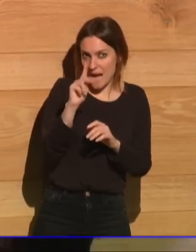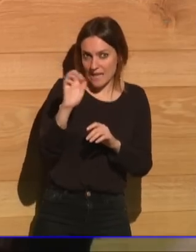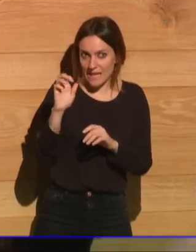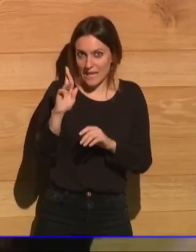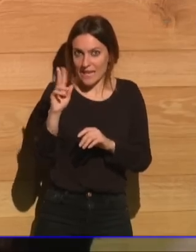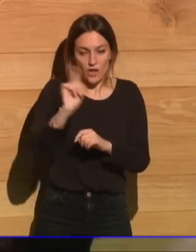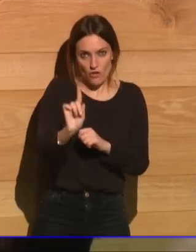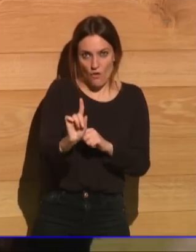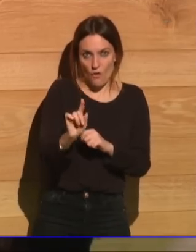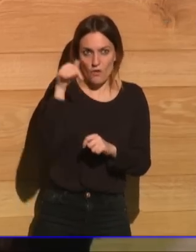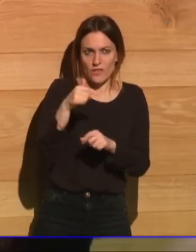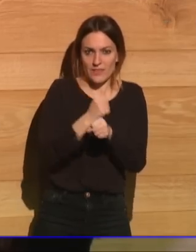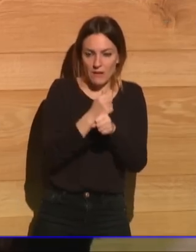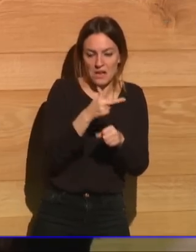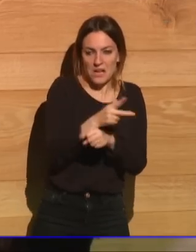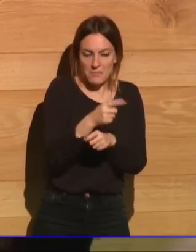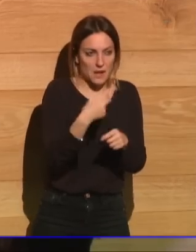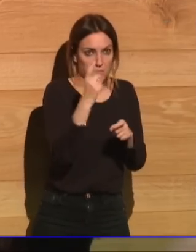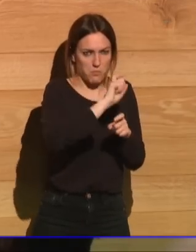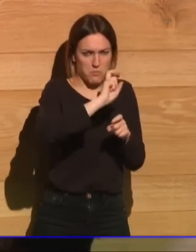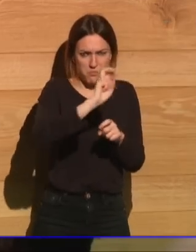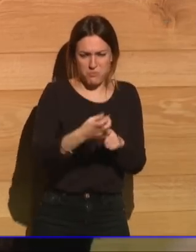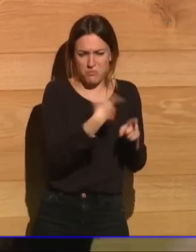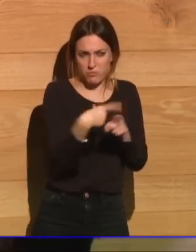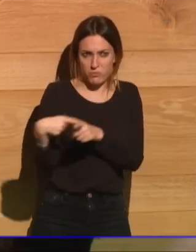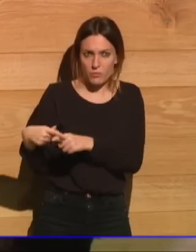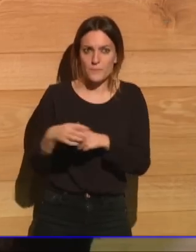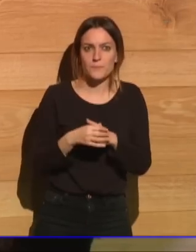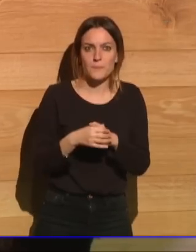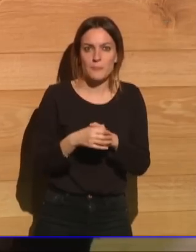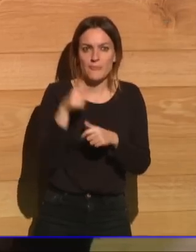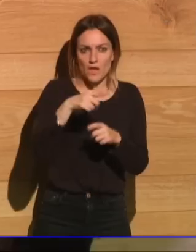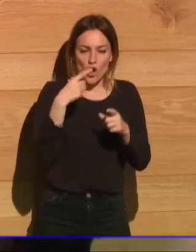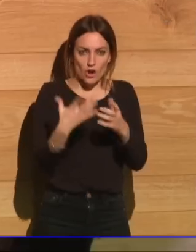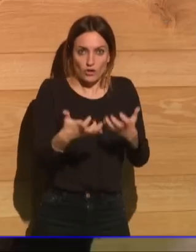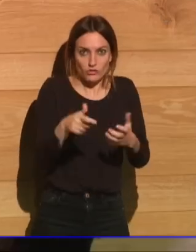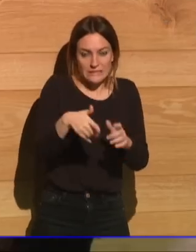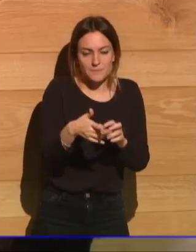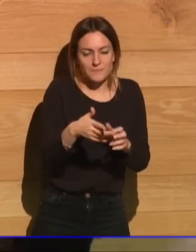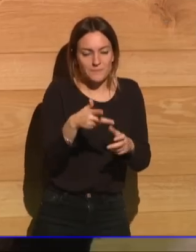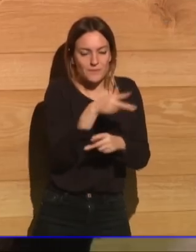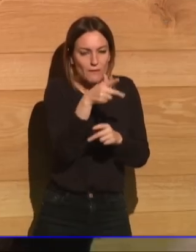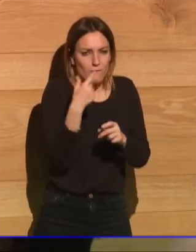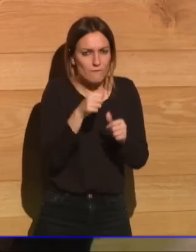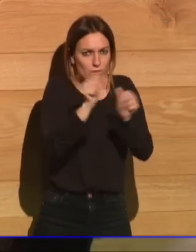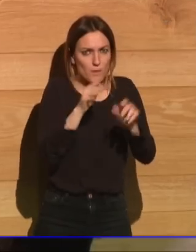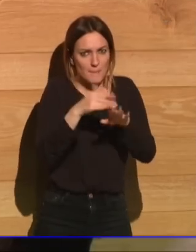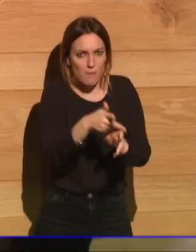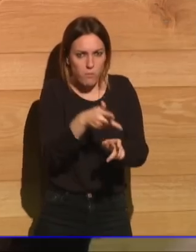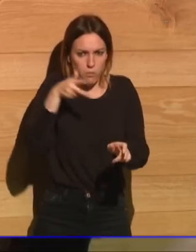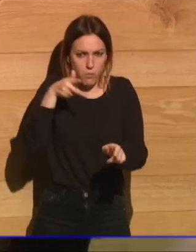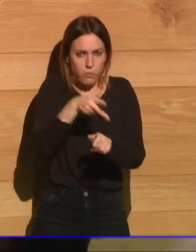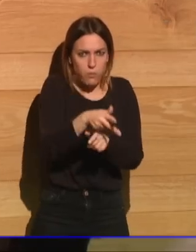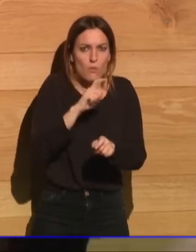con crudo. teleobjetivos que aproximan la imagen, que además consiguen ese nivel de desenfoque en los fondos y que le da esa fuerza tan poderosa. Por supuesto,